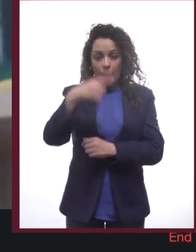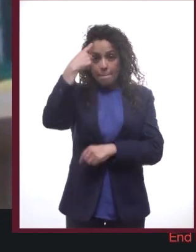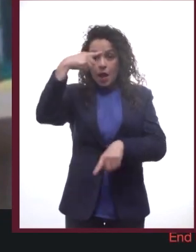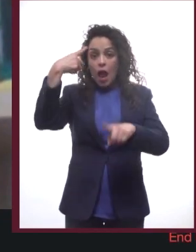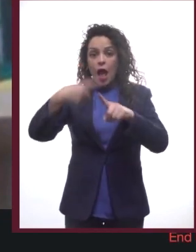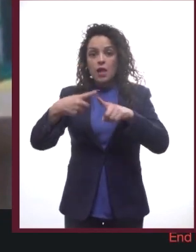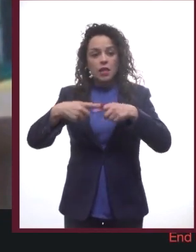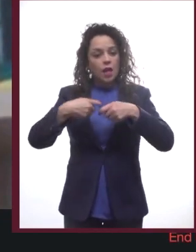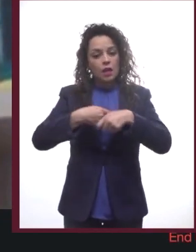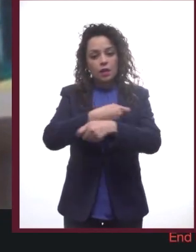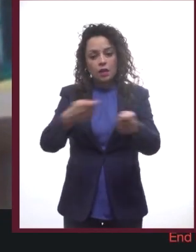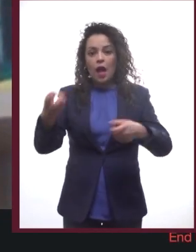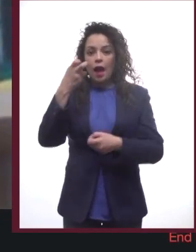quién va dirigido ese manuscrito.